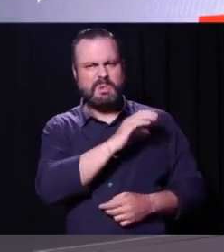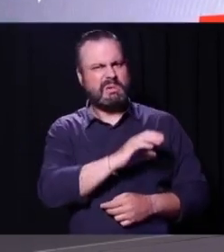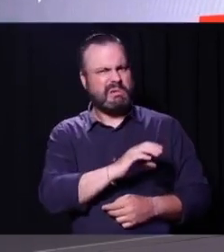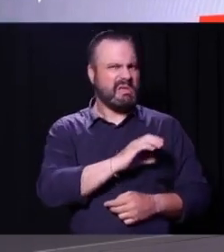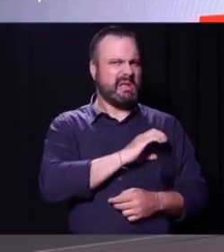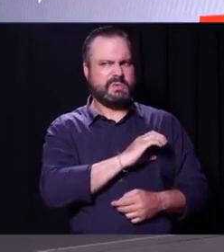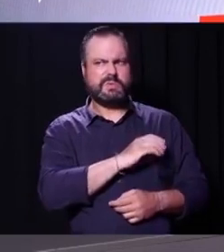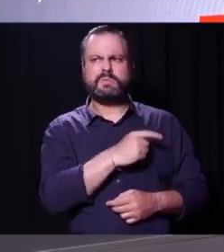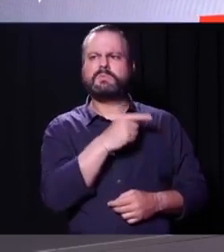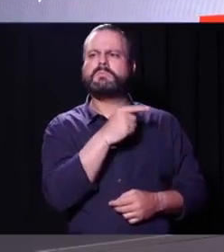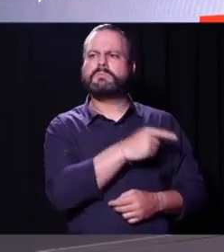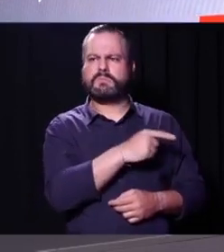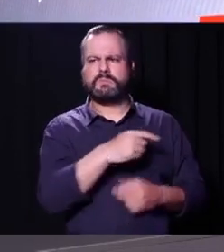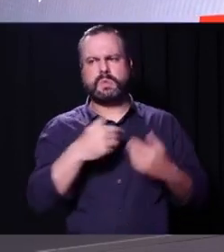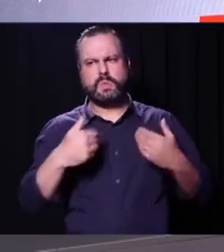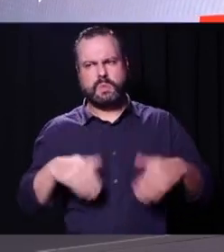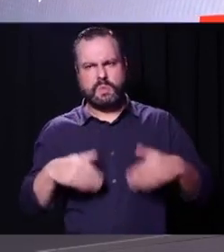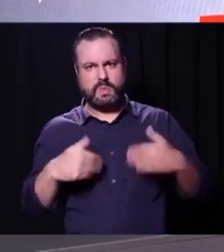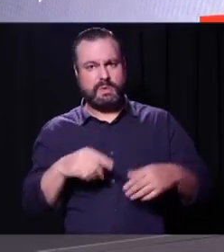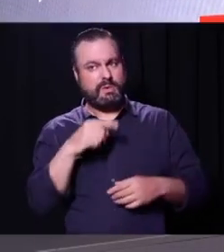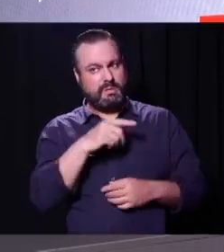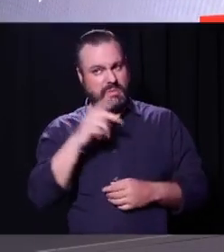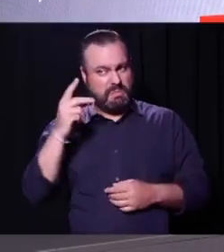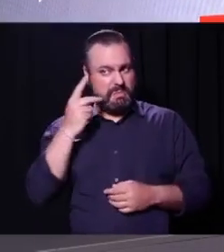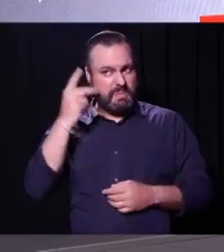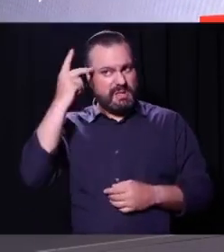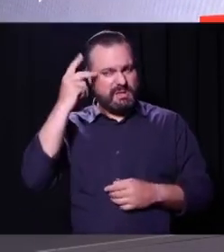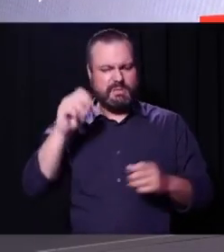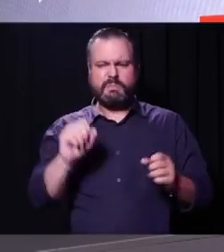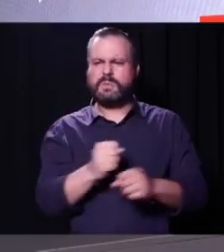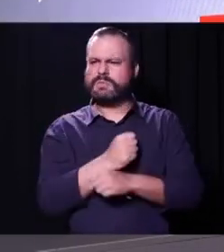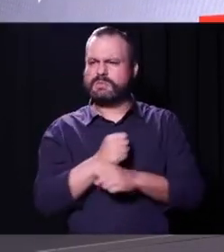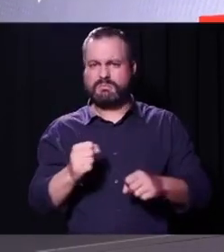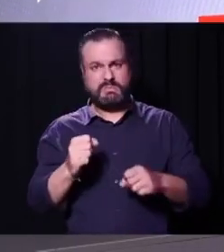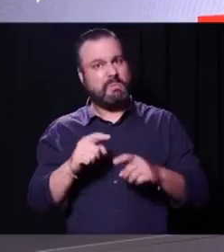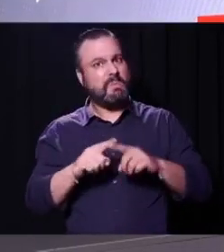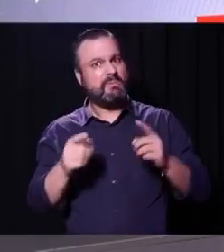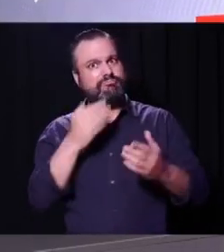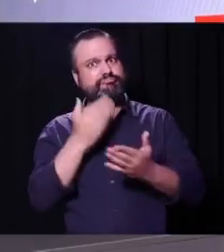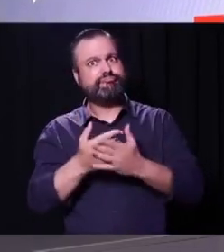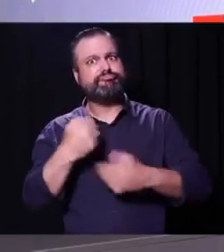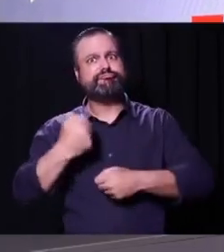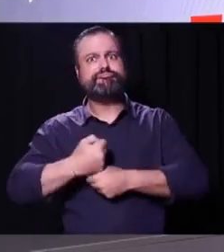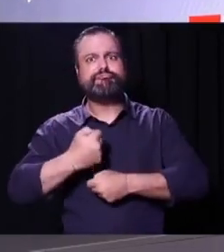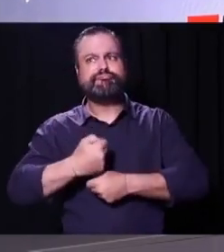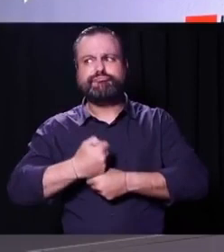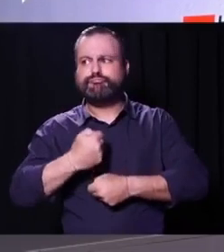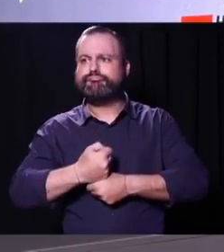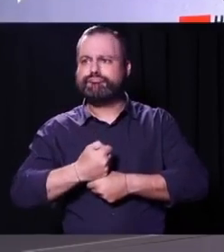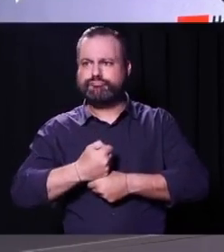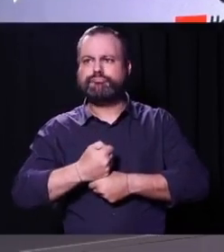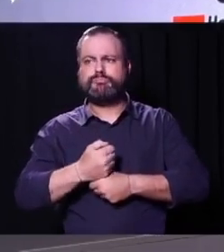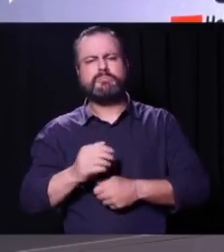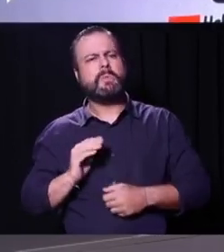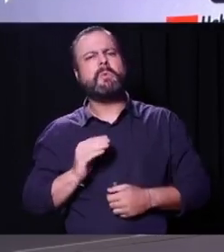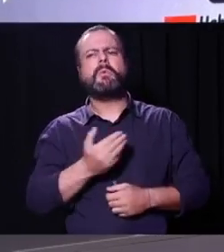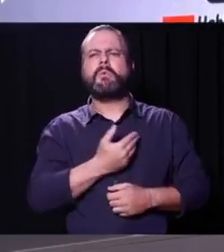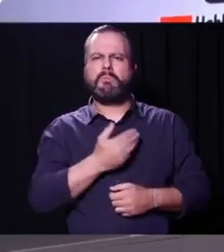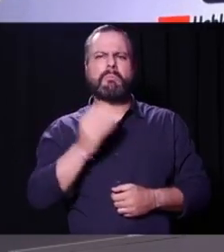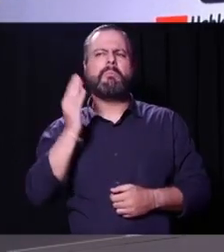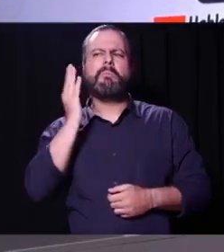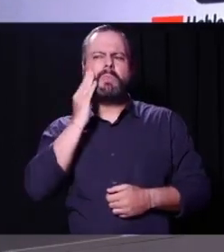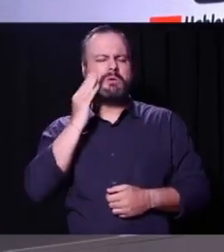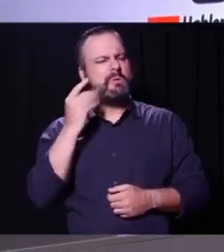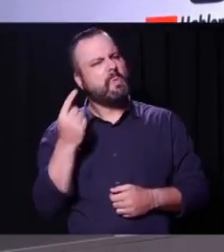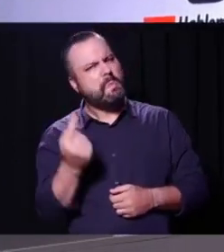que el padre de nosotros también fue un hombre muy trabajador, el hogar de nosotros giraba alrededor de nuestra madre. Y siempre